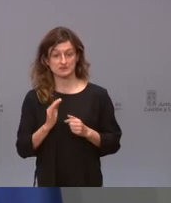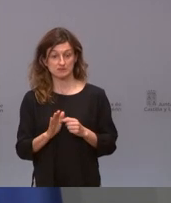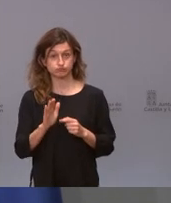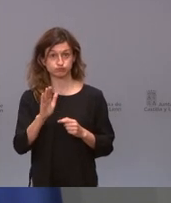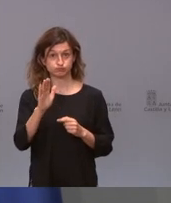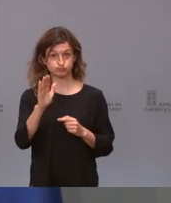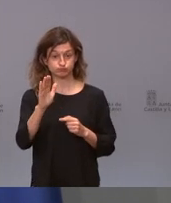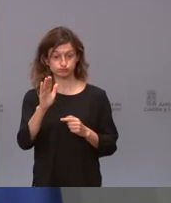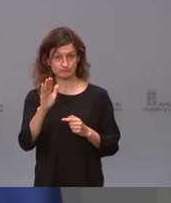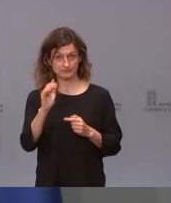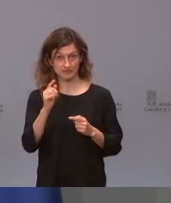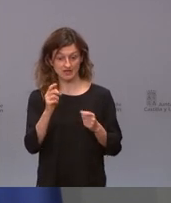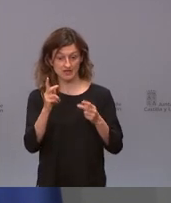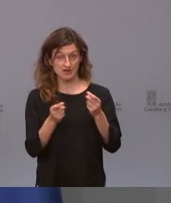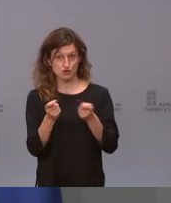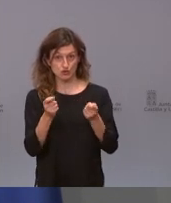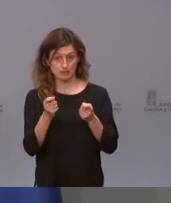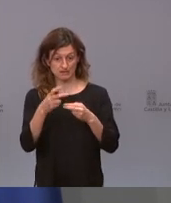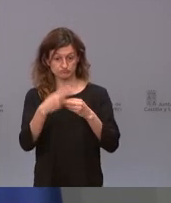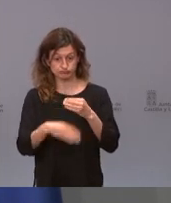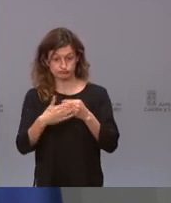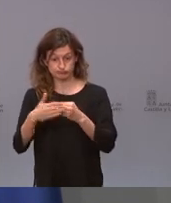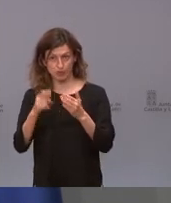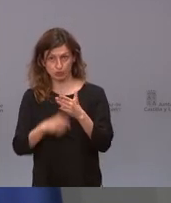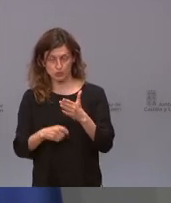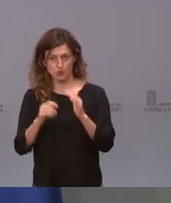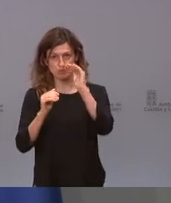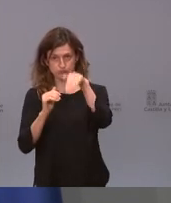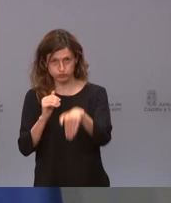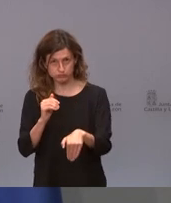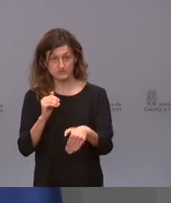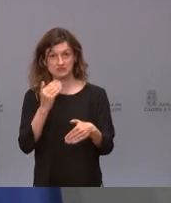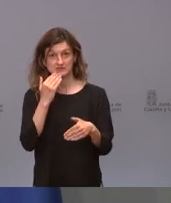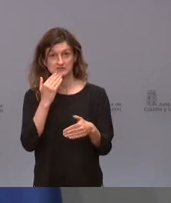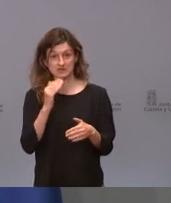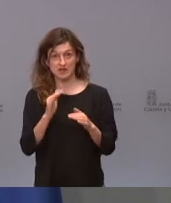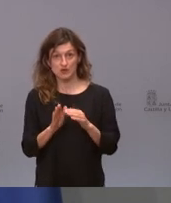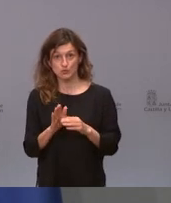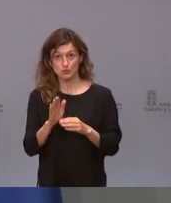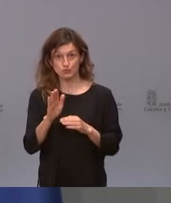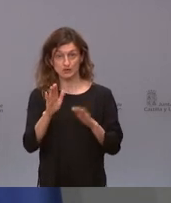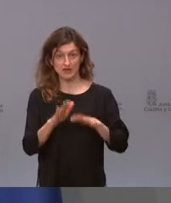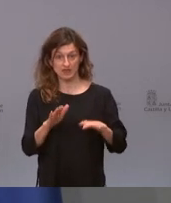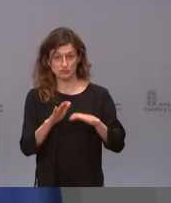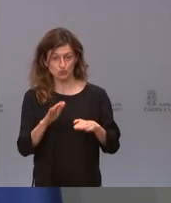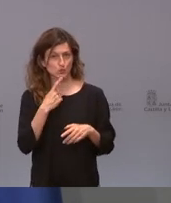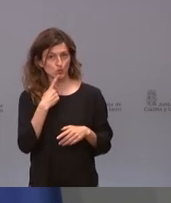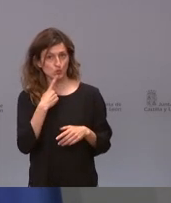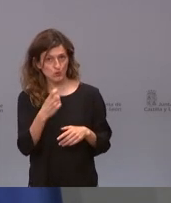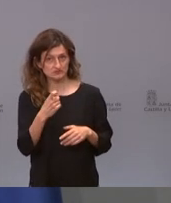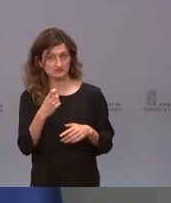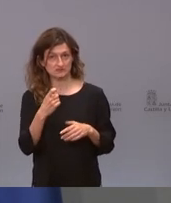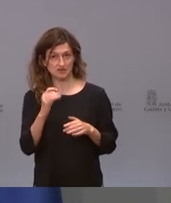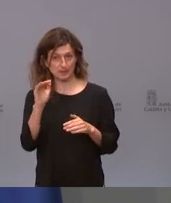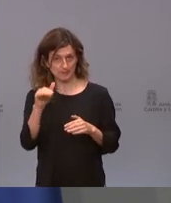más agresivos en las medidas baja muy deprisa pero sin embargo cuando sube más lento pues le cuesta más más